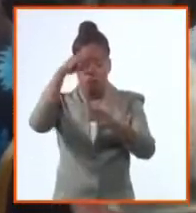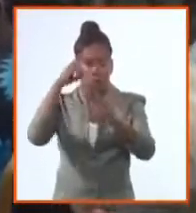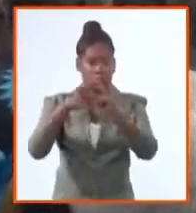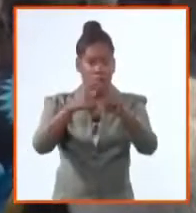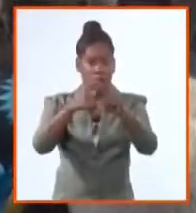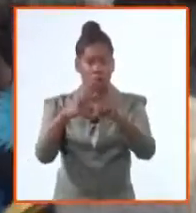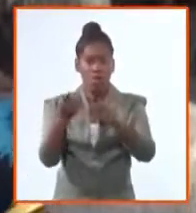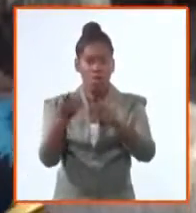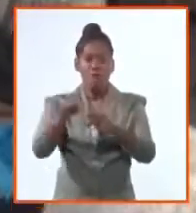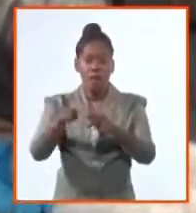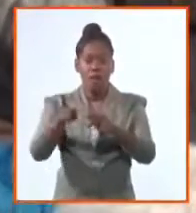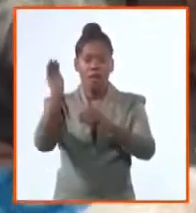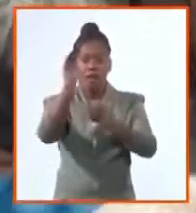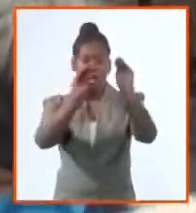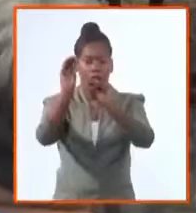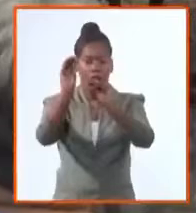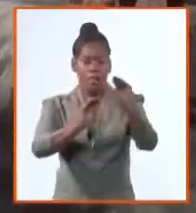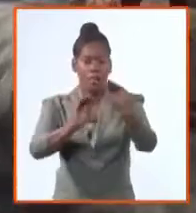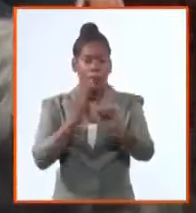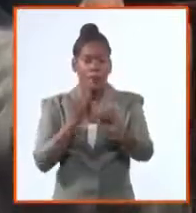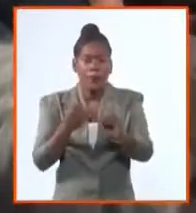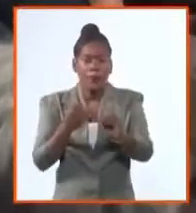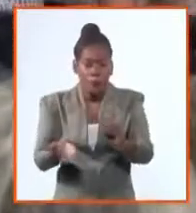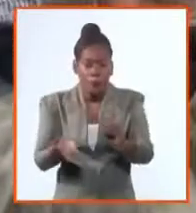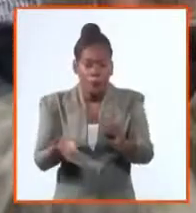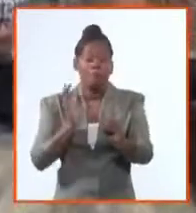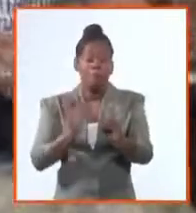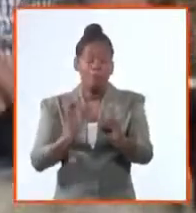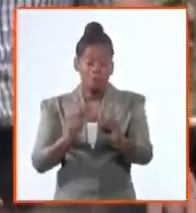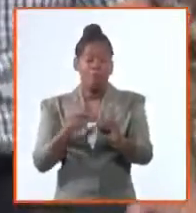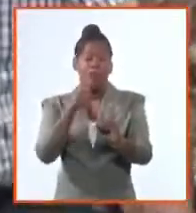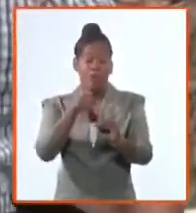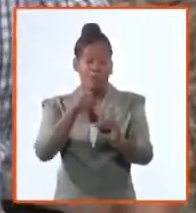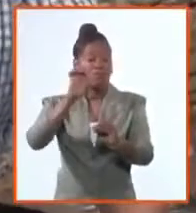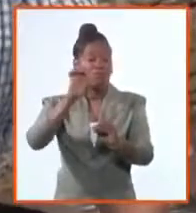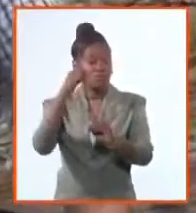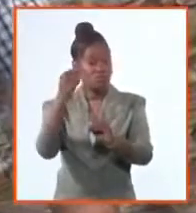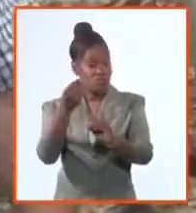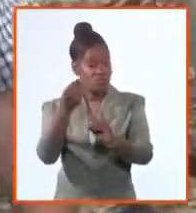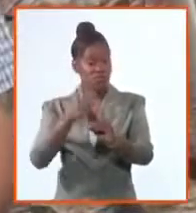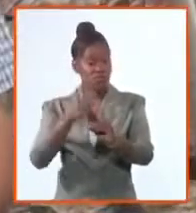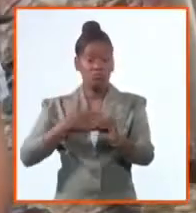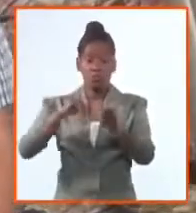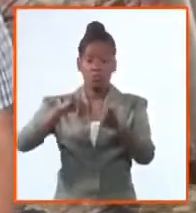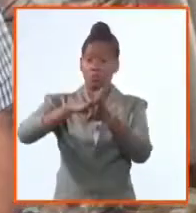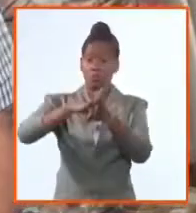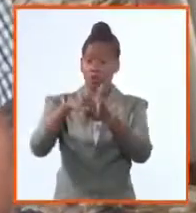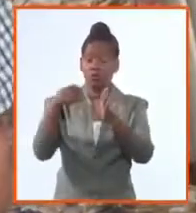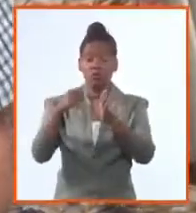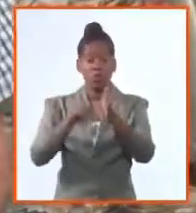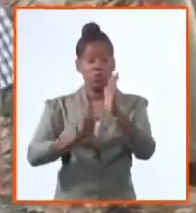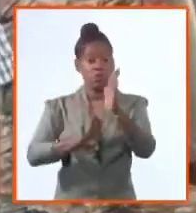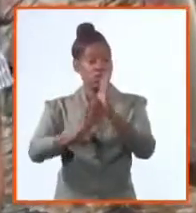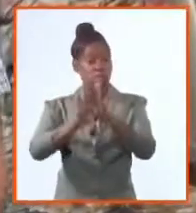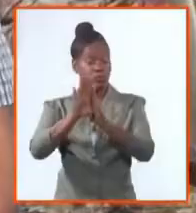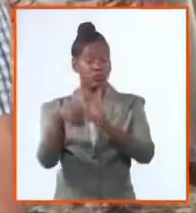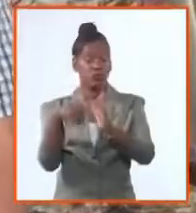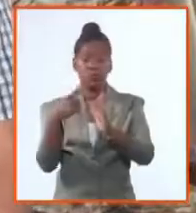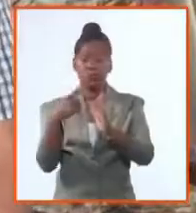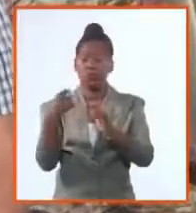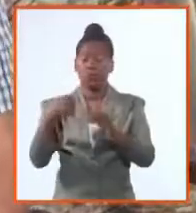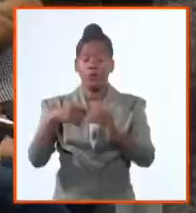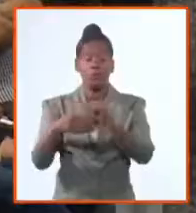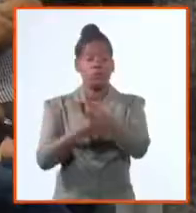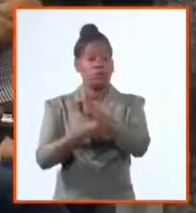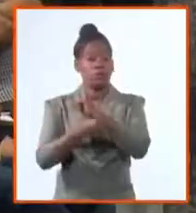ideas que se manejaron, que ahora hay que integrarla para rectificar la política energética del país con lo que